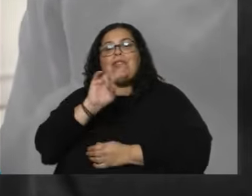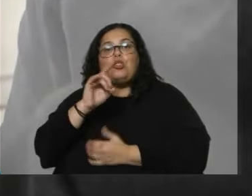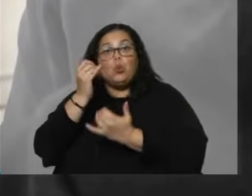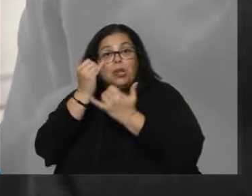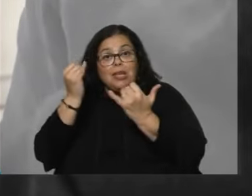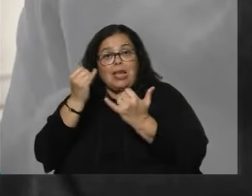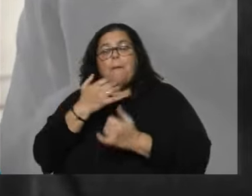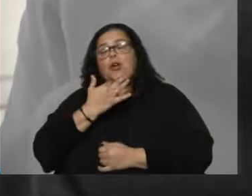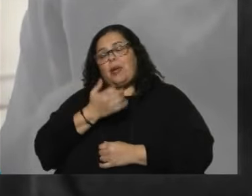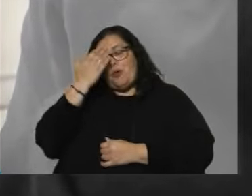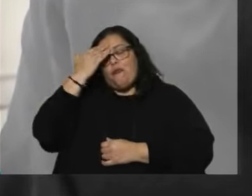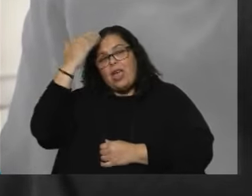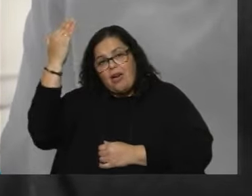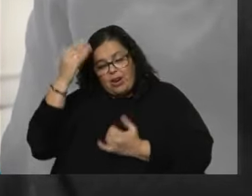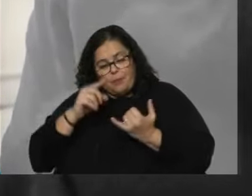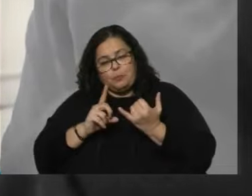es fiebre,